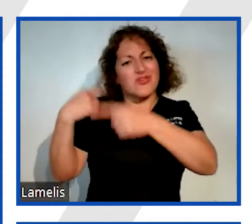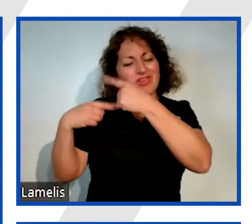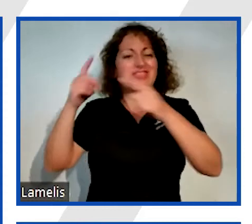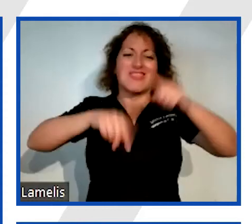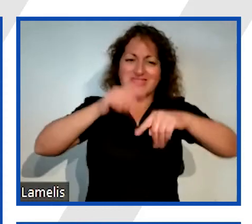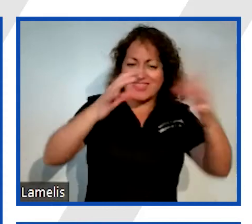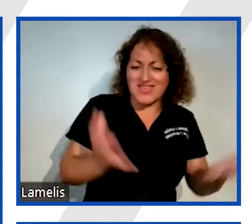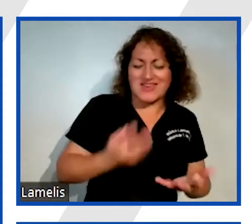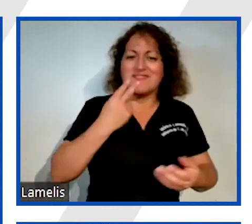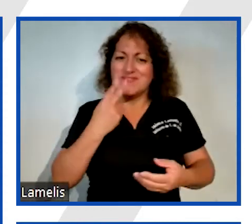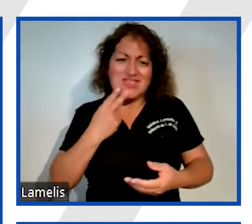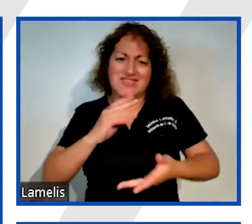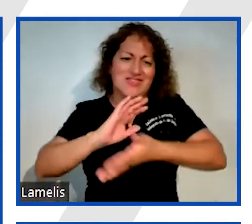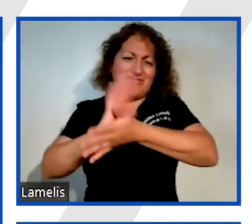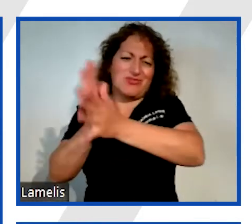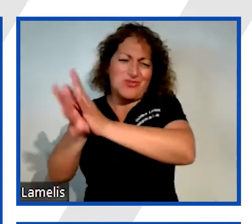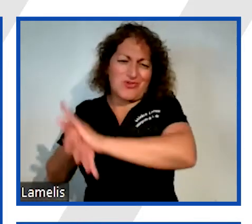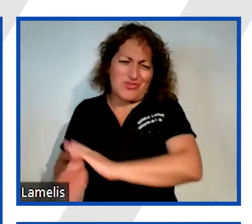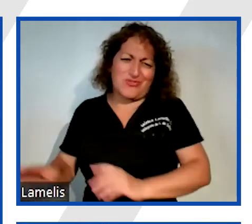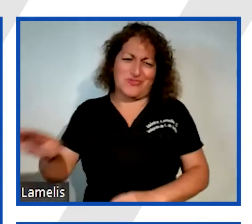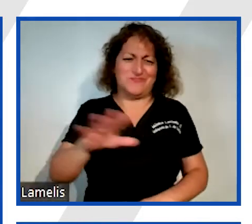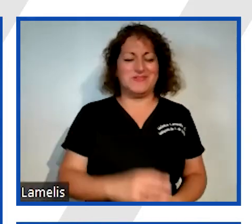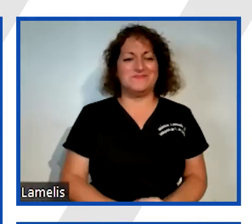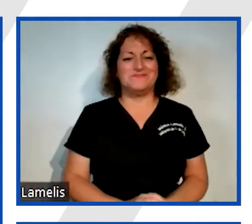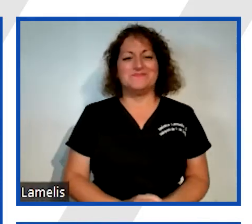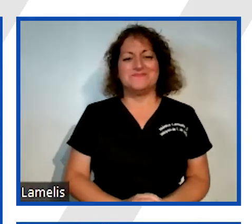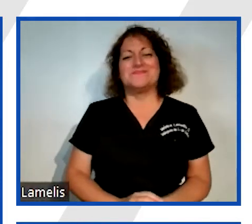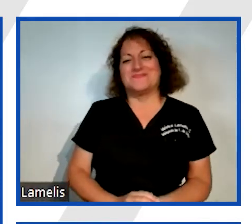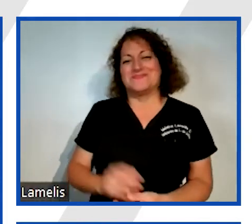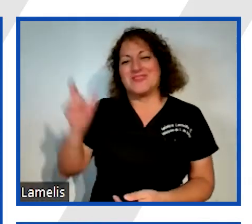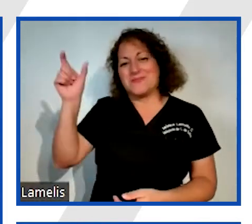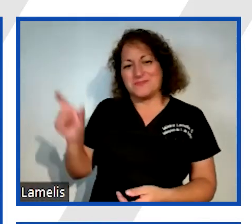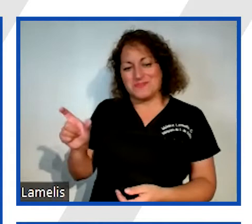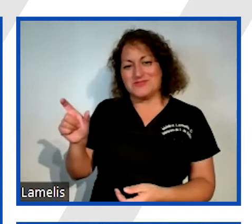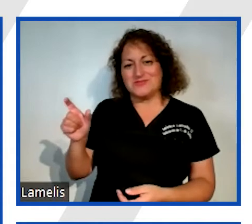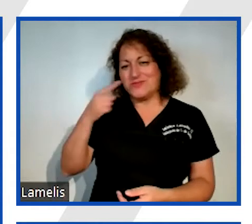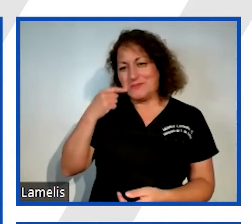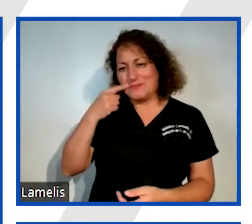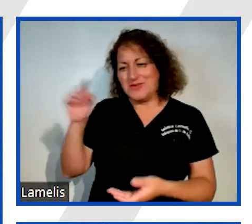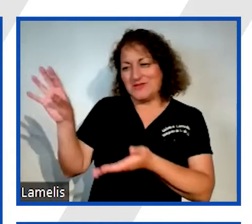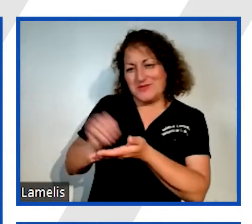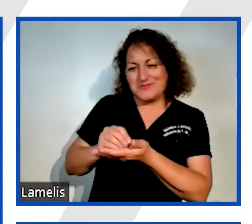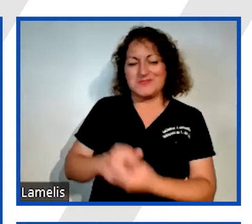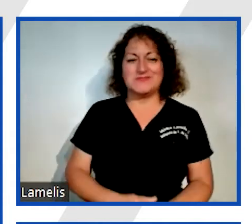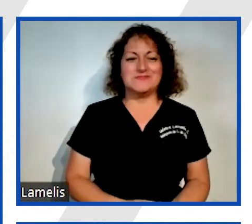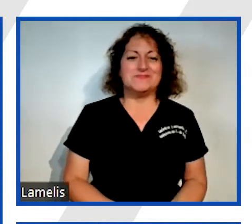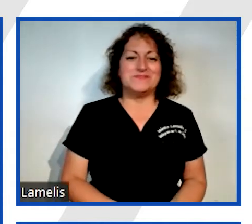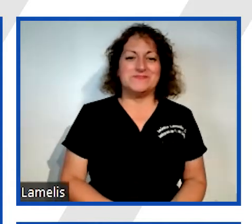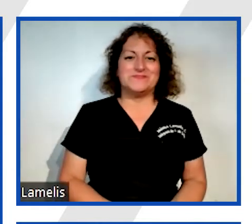y si si una una referencia de egipto y kate por the universe por si acaso balón del